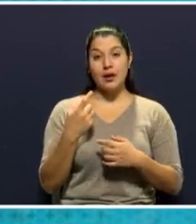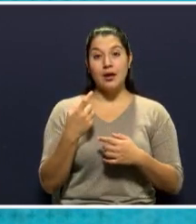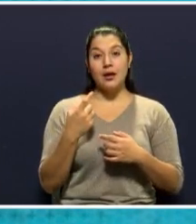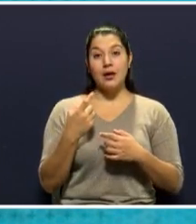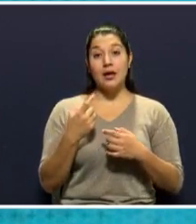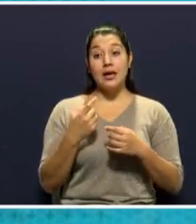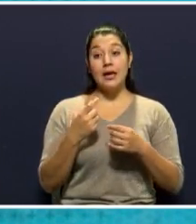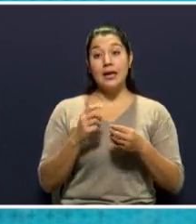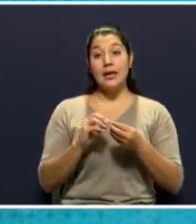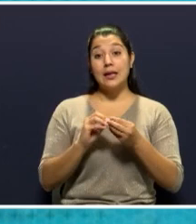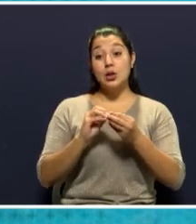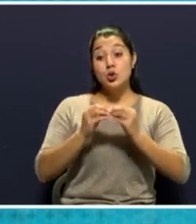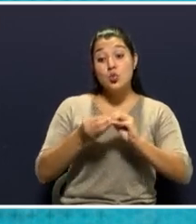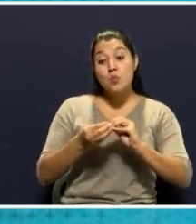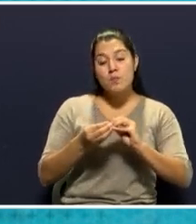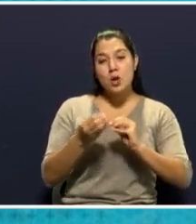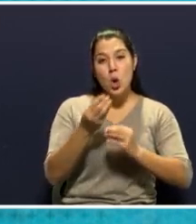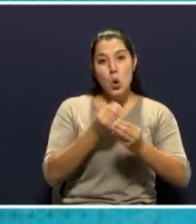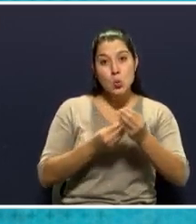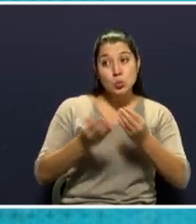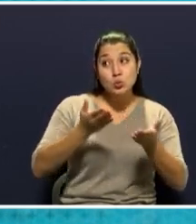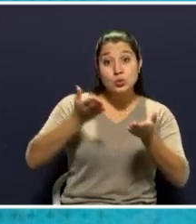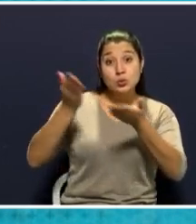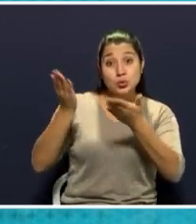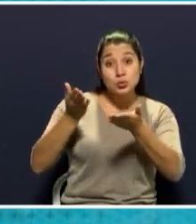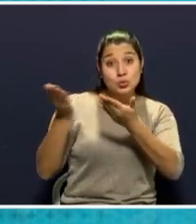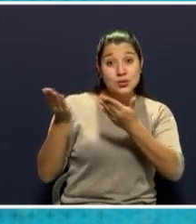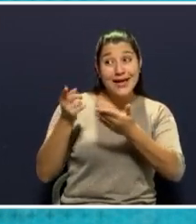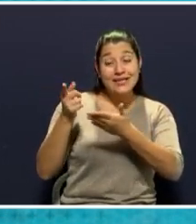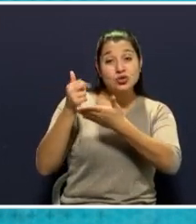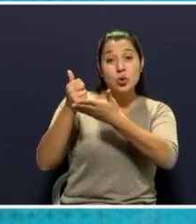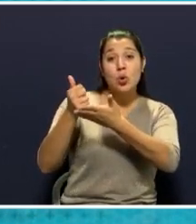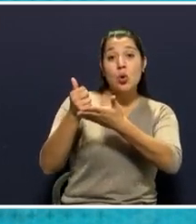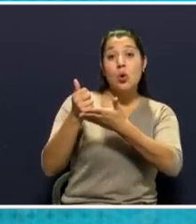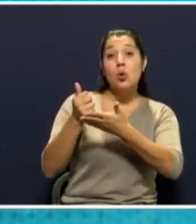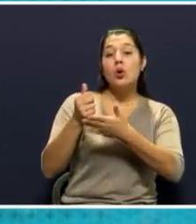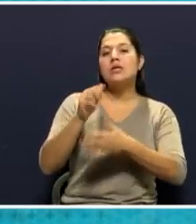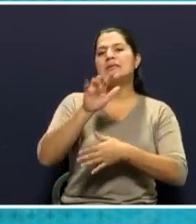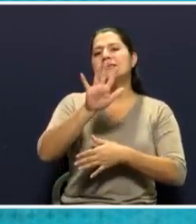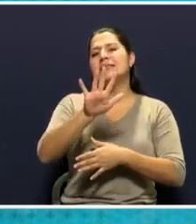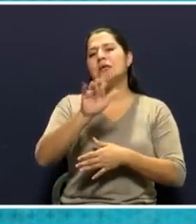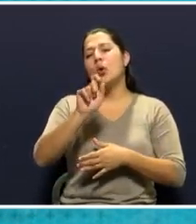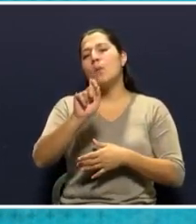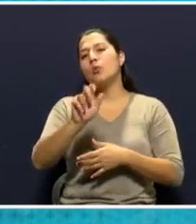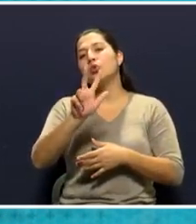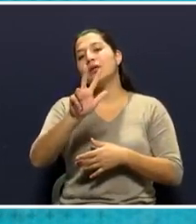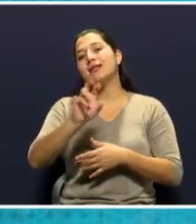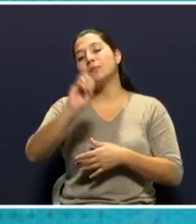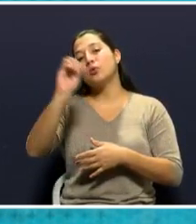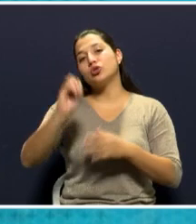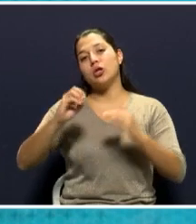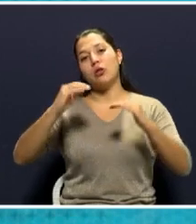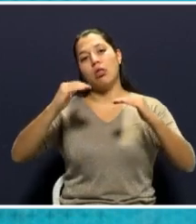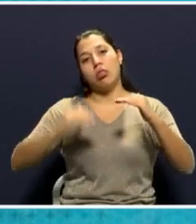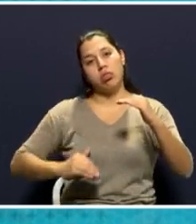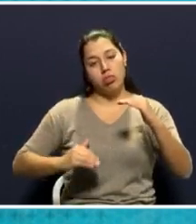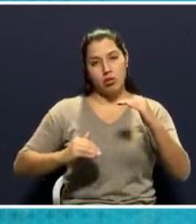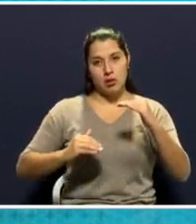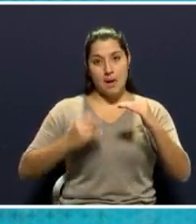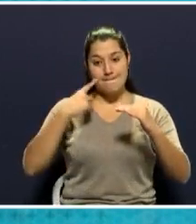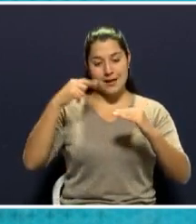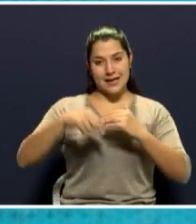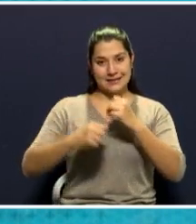en exportaciones contribuye un 5,3% de la caída en el Producto Interno Bruto esperado para el año